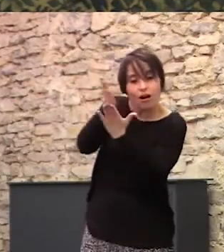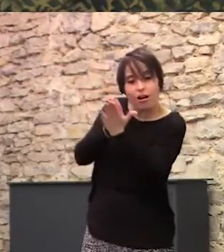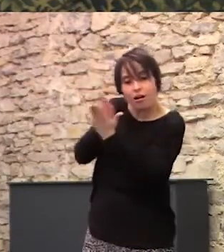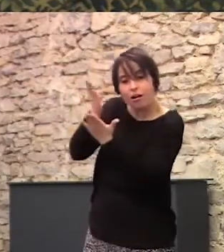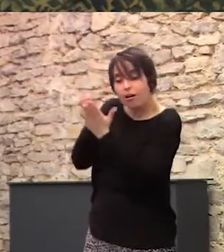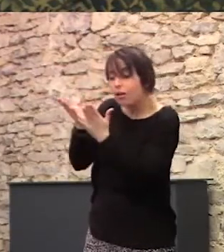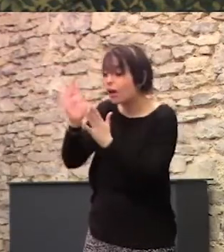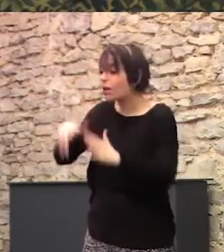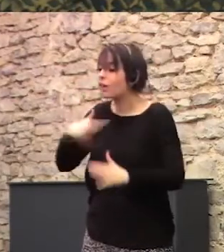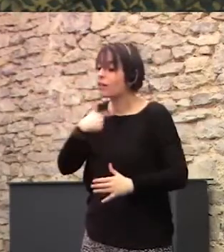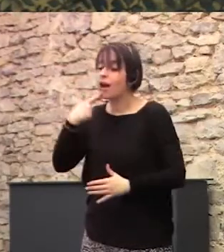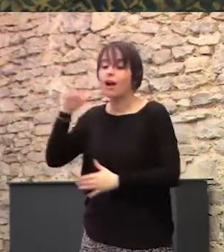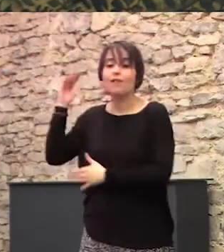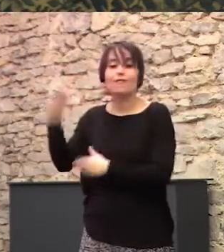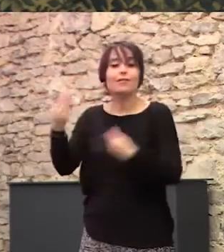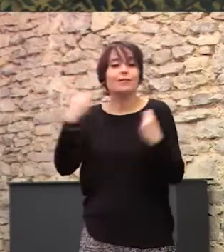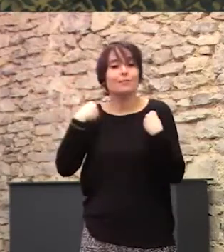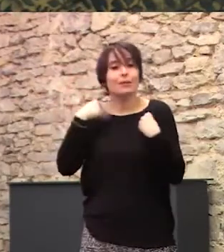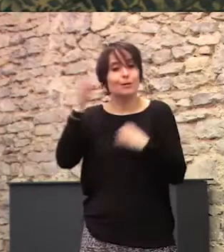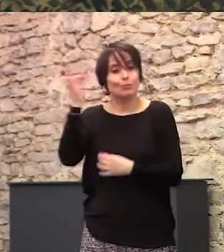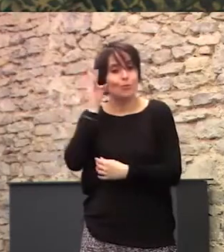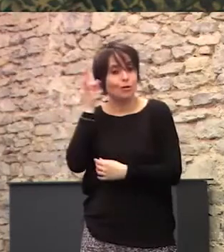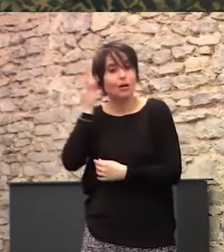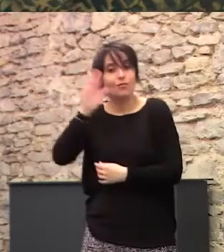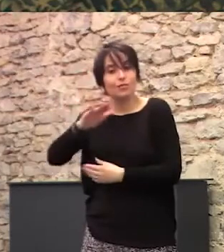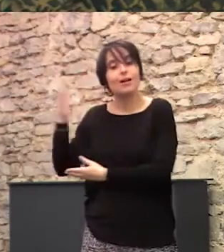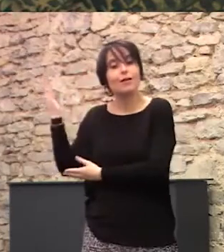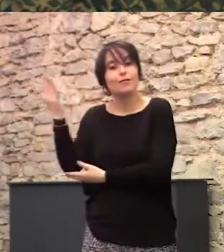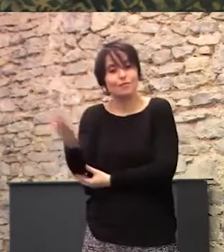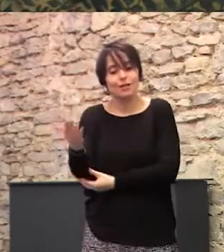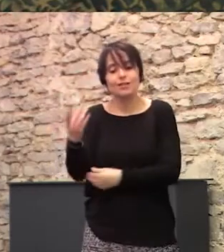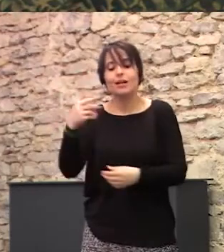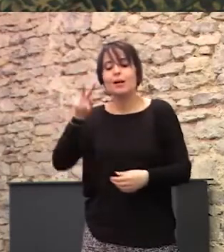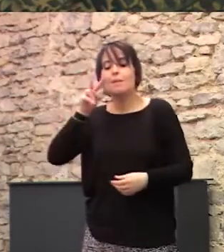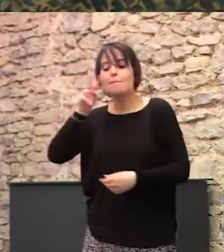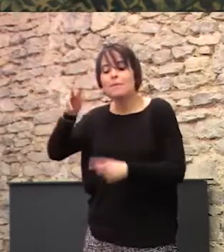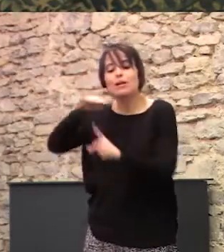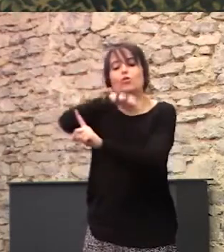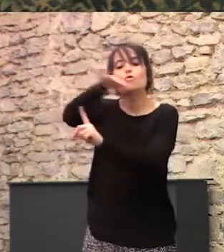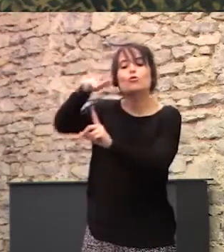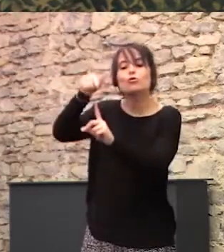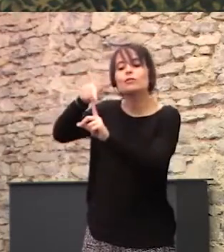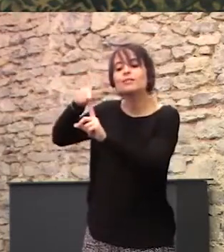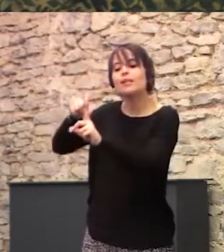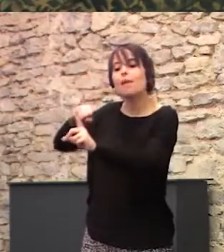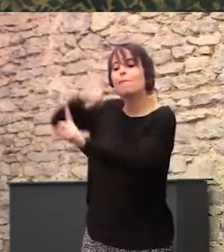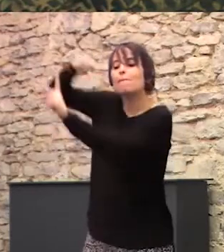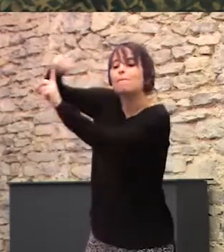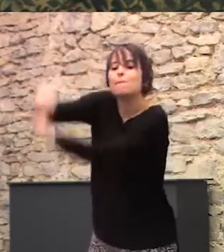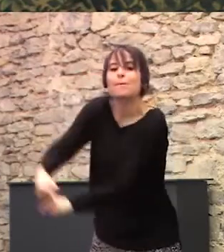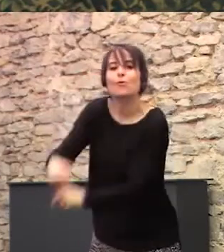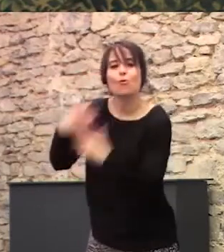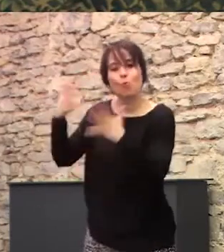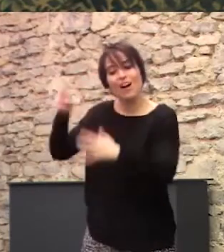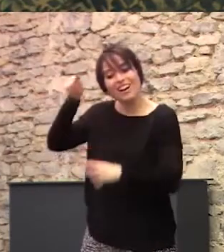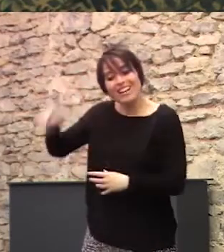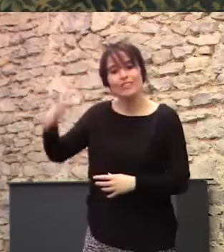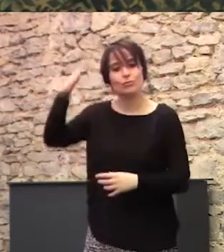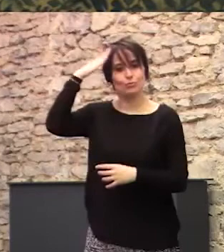vida de las mujeres y en este contexto ver el que más oprime a las mujeres. Esto es